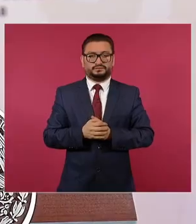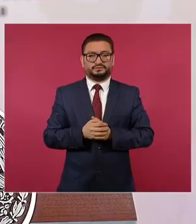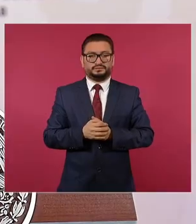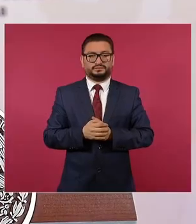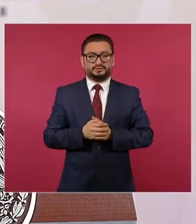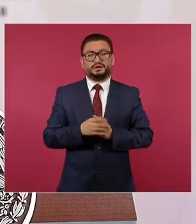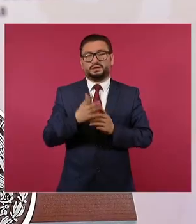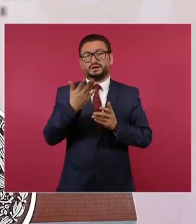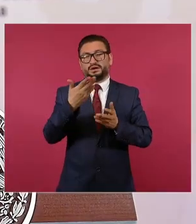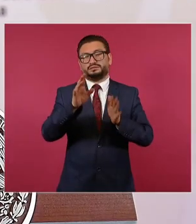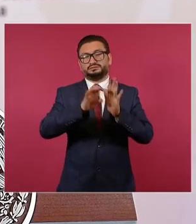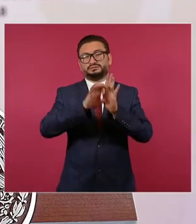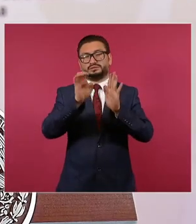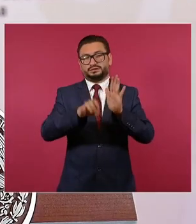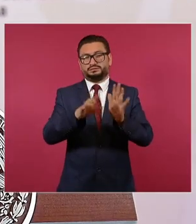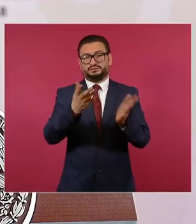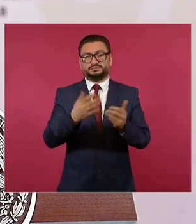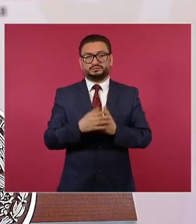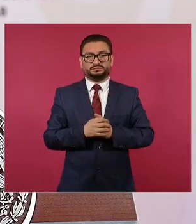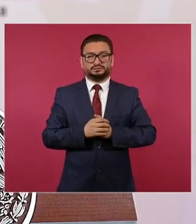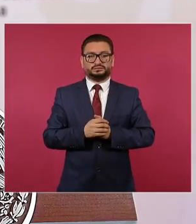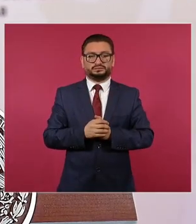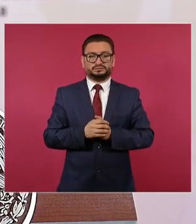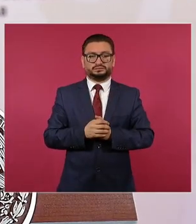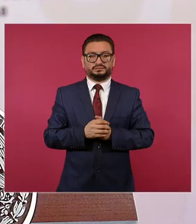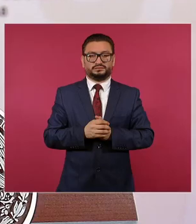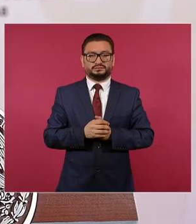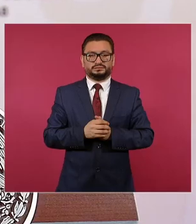Por poner un ejemplo.